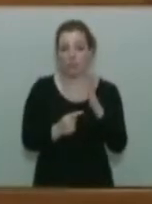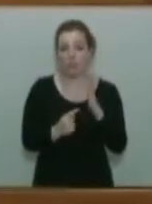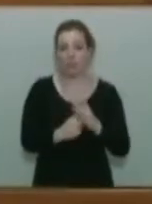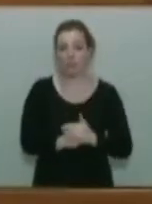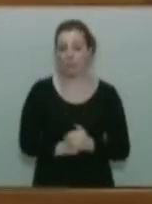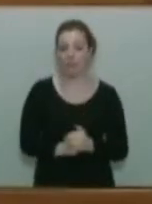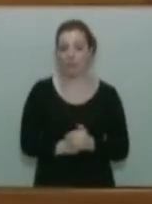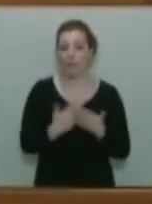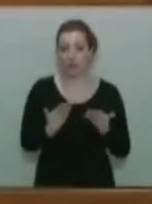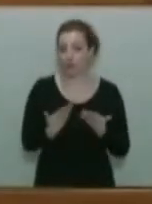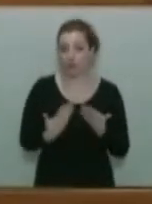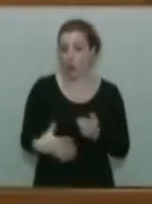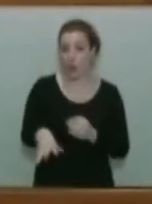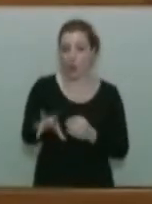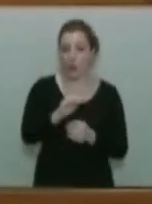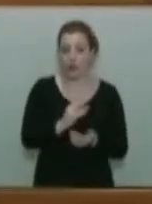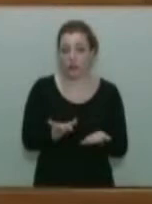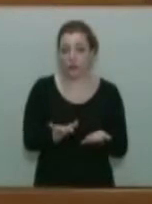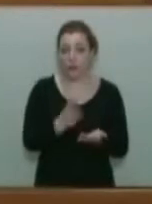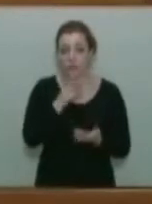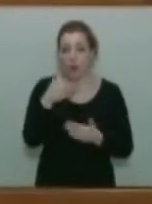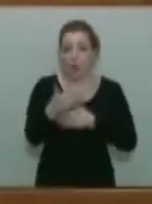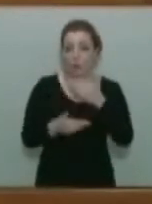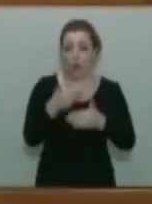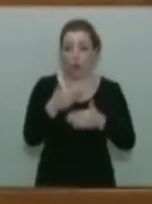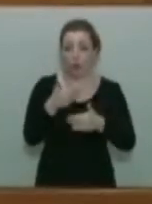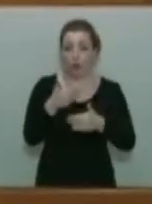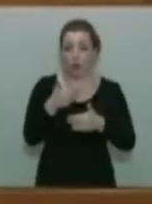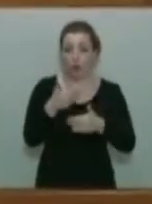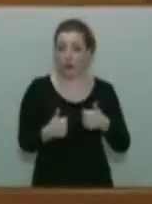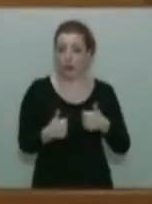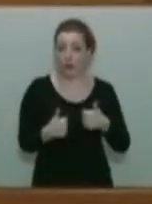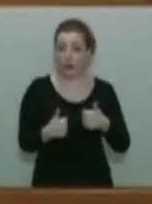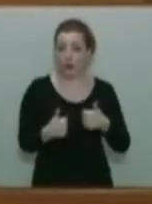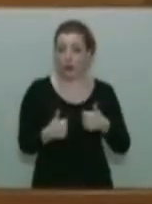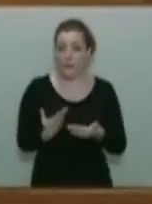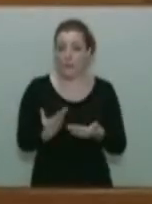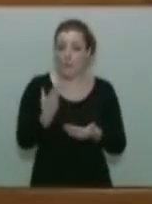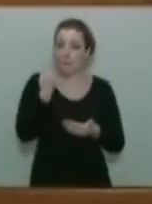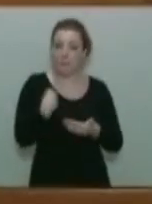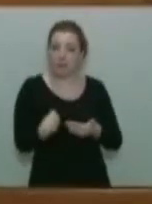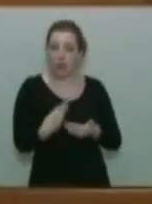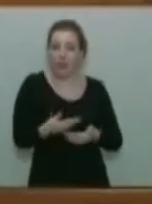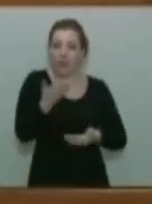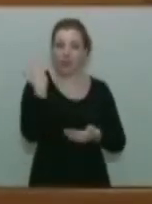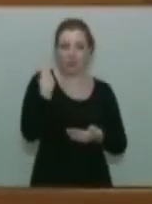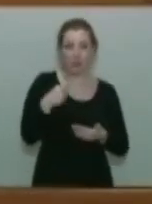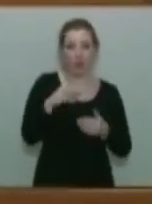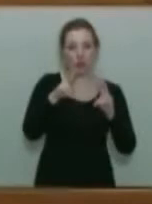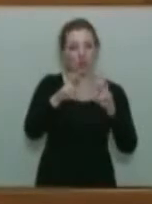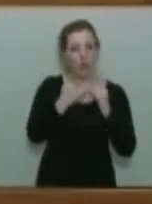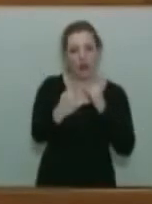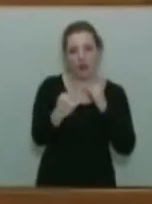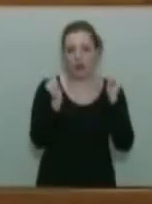entonces no lo entiendo, porque vamos a ir a un proceso de concurrencia competitivo que va a ser el mismo que había antes por la vía del convenio. En